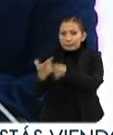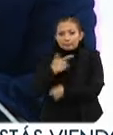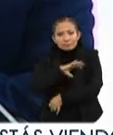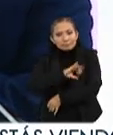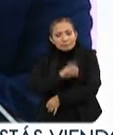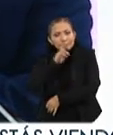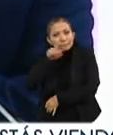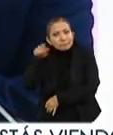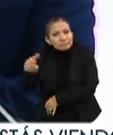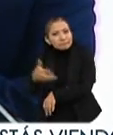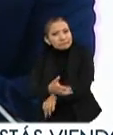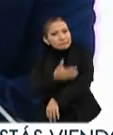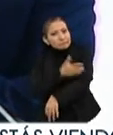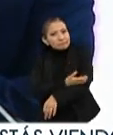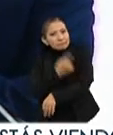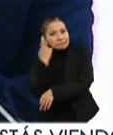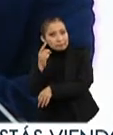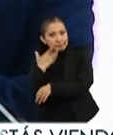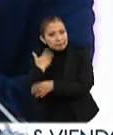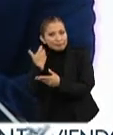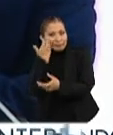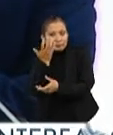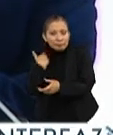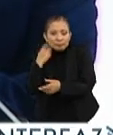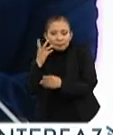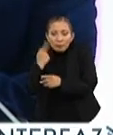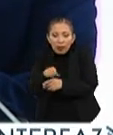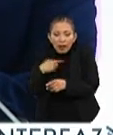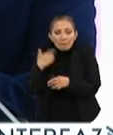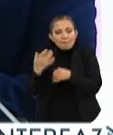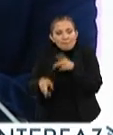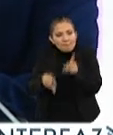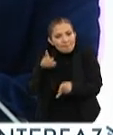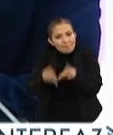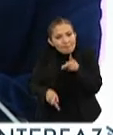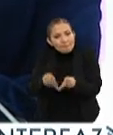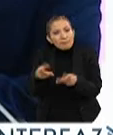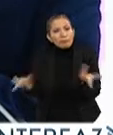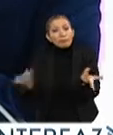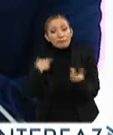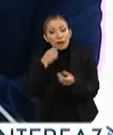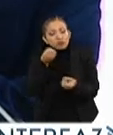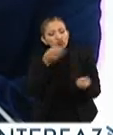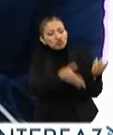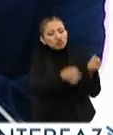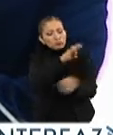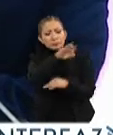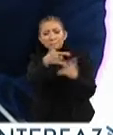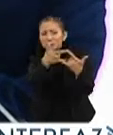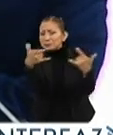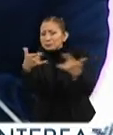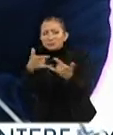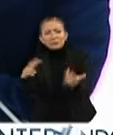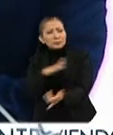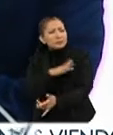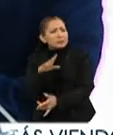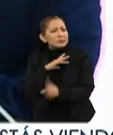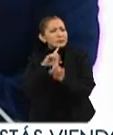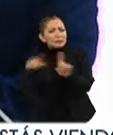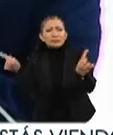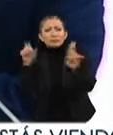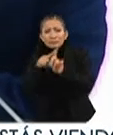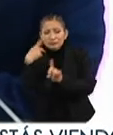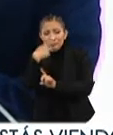el mejor compañero que se desea tener alrededor de la fogata. donde circulaban todas las historias posibles y